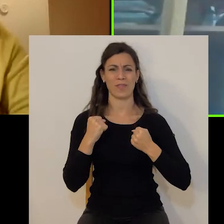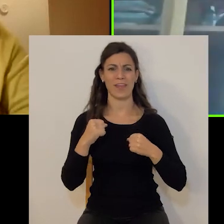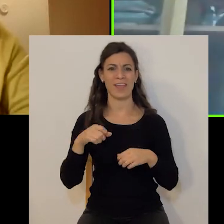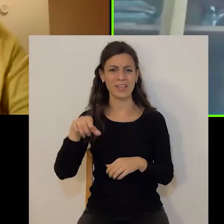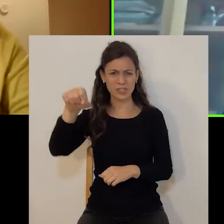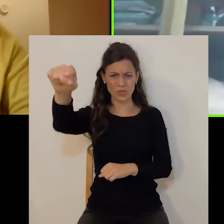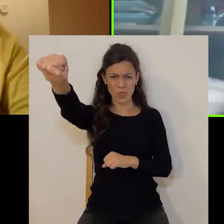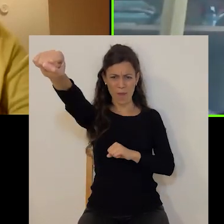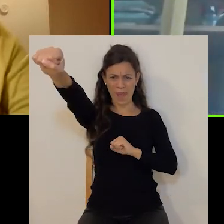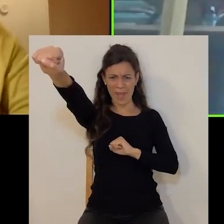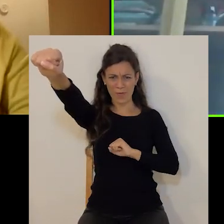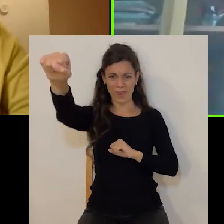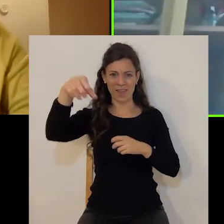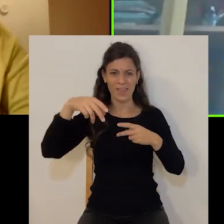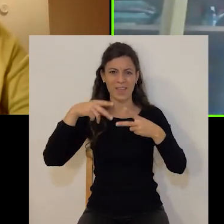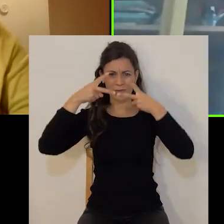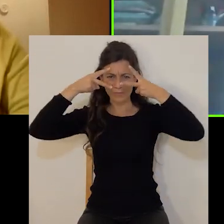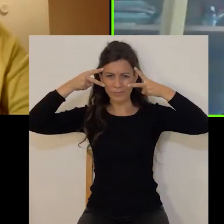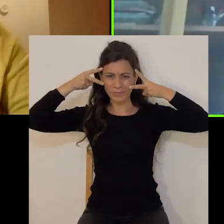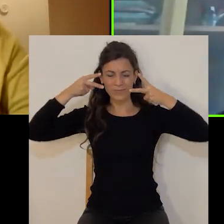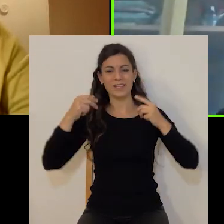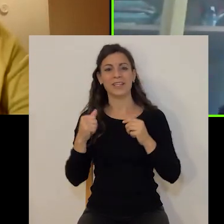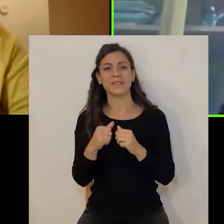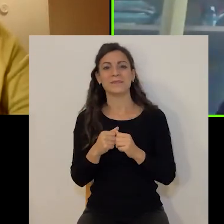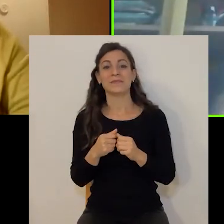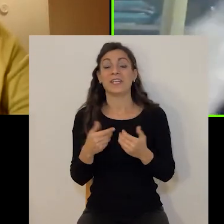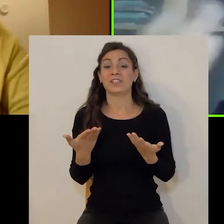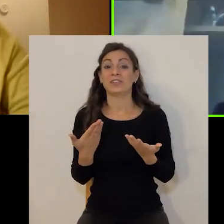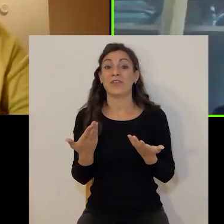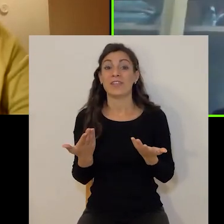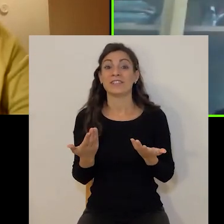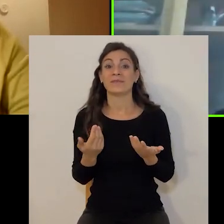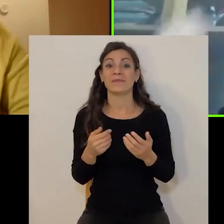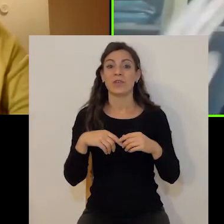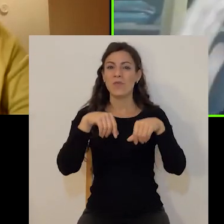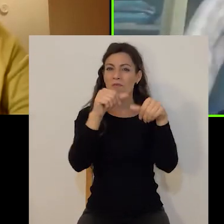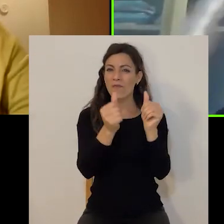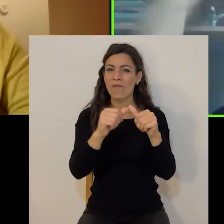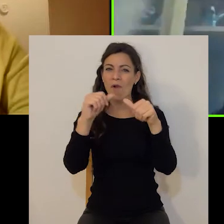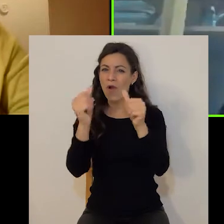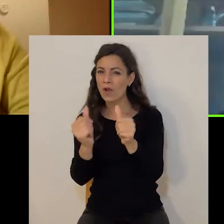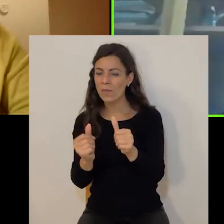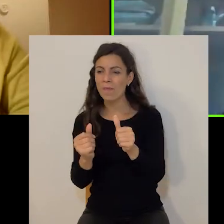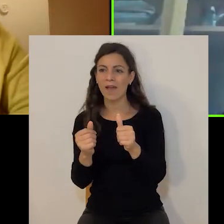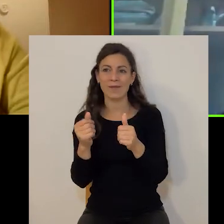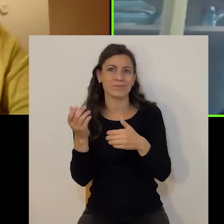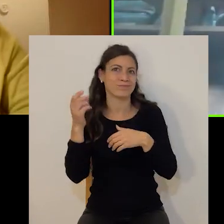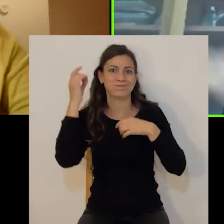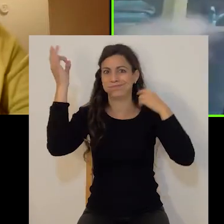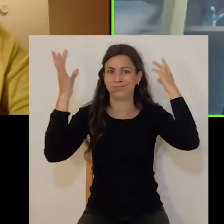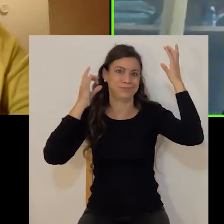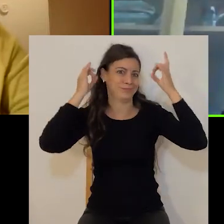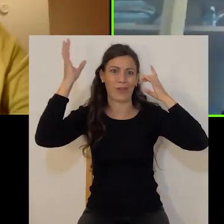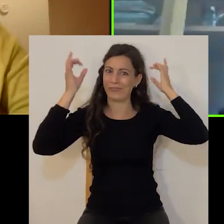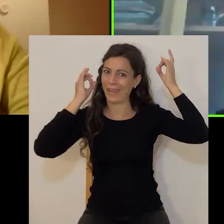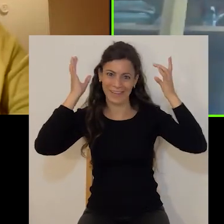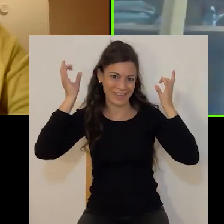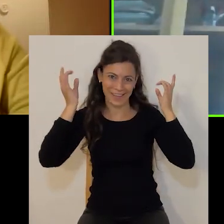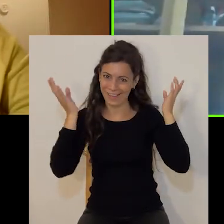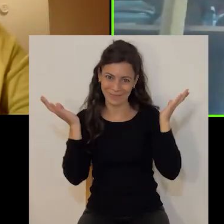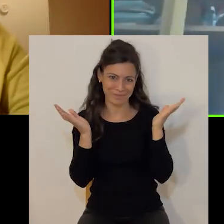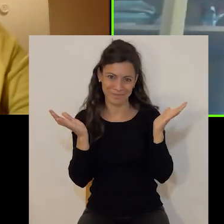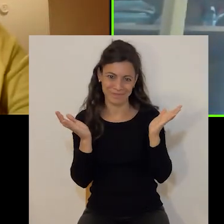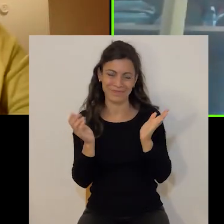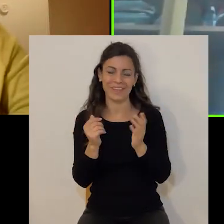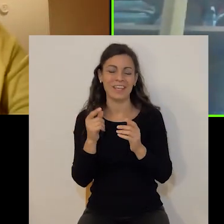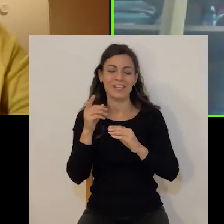tienen superpoderes y entonces desde una forma absurda, imaginativa, no se va